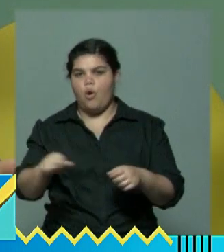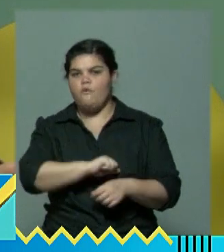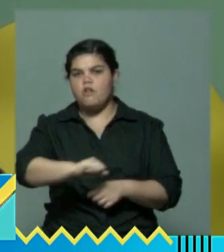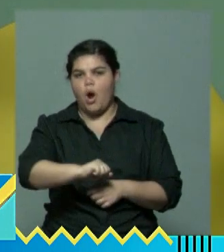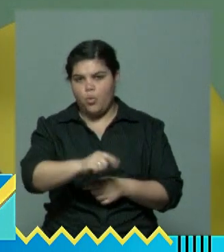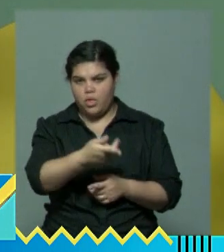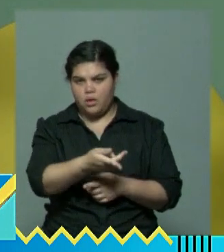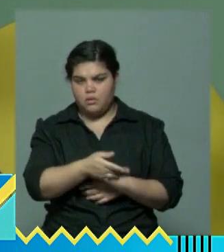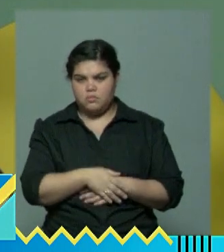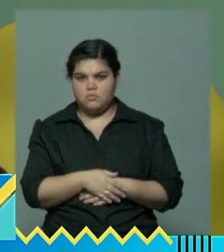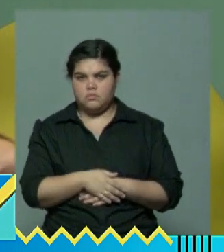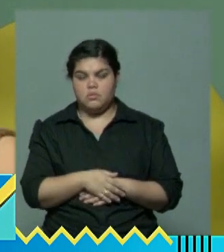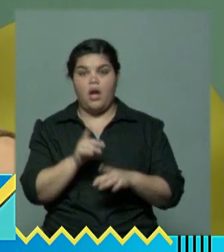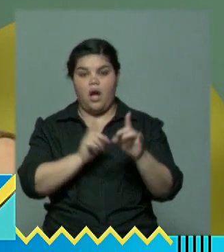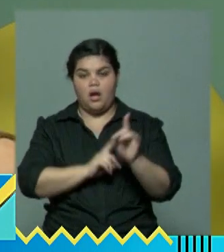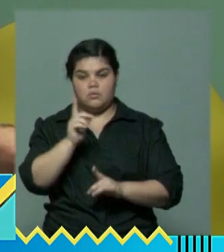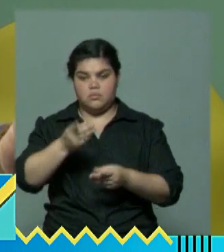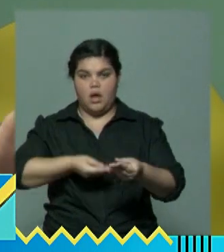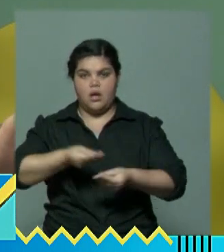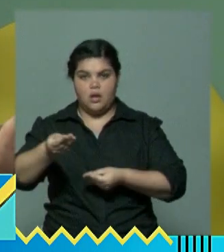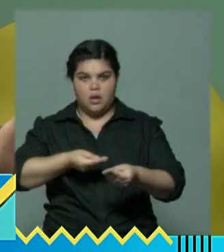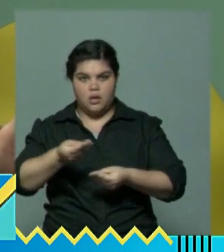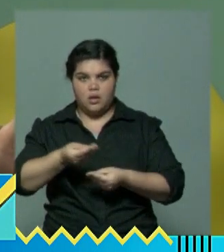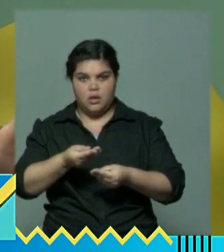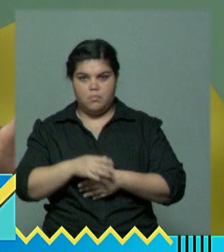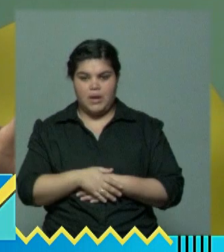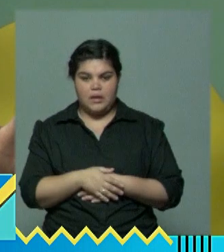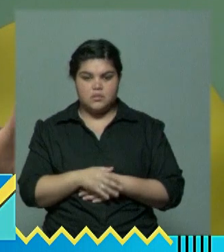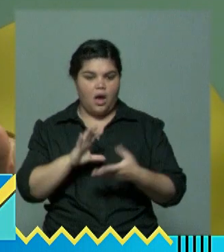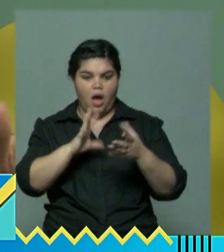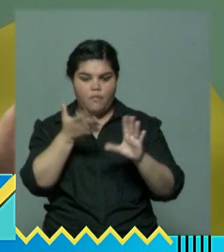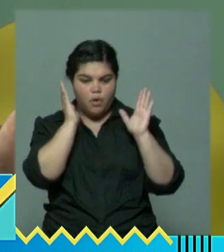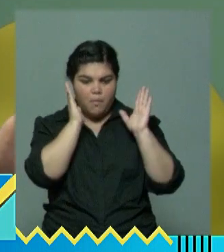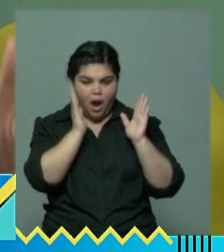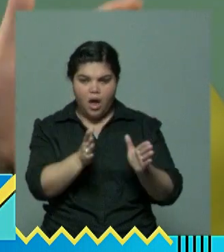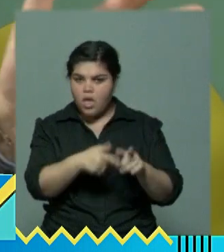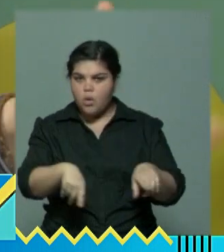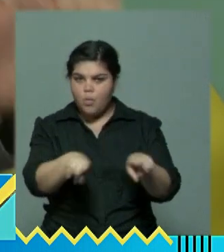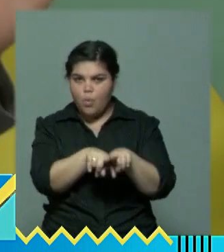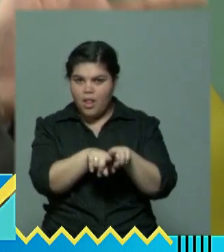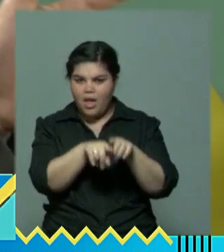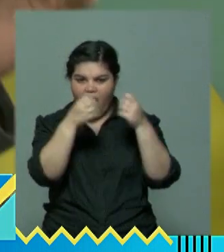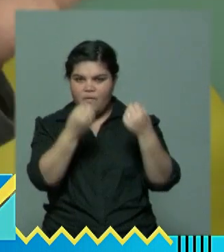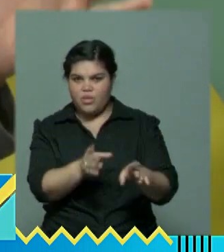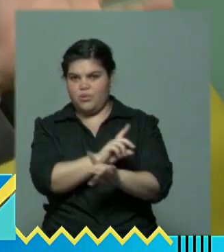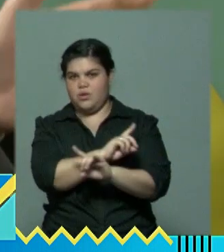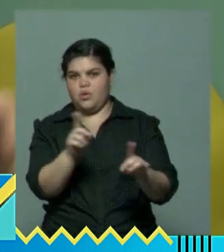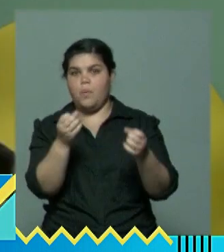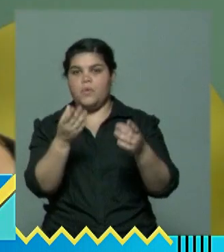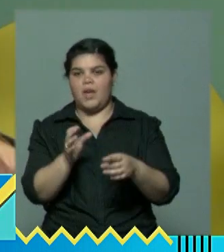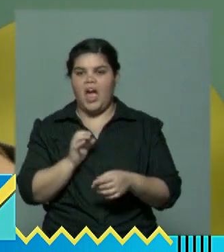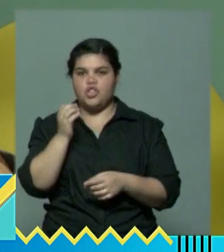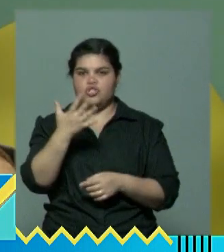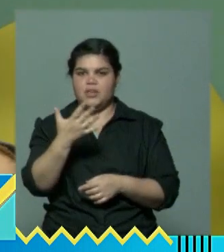Ahora, si hay empresas en ese esquema y no van a salir de ese esquema, porque constituyeron una sociedad hace 5 o 6